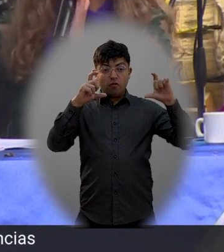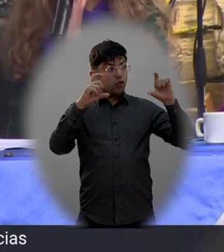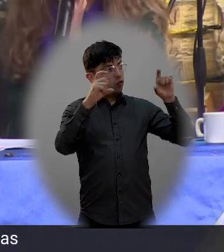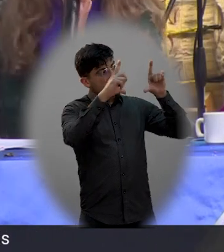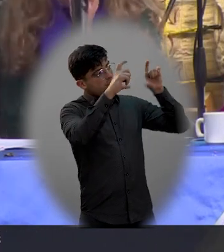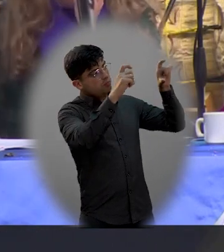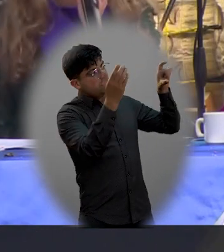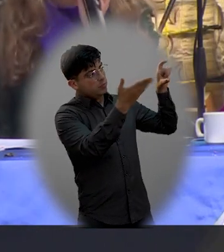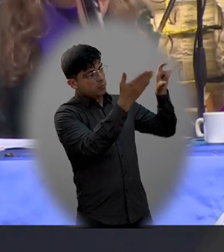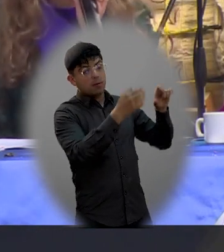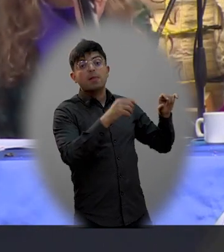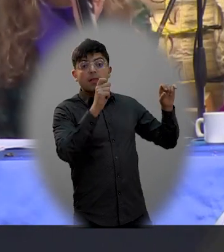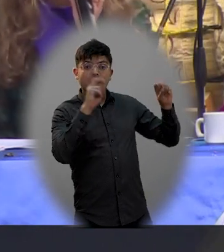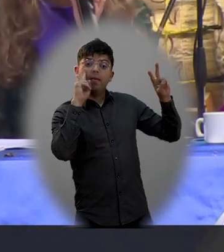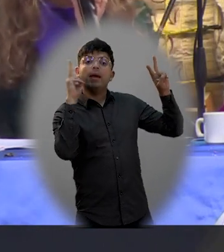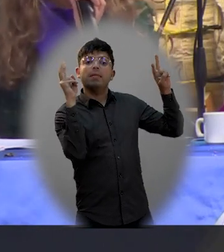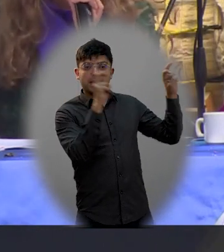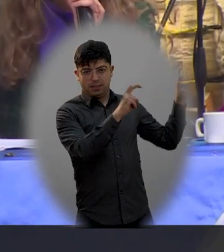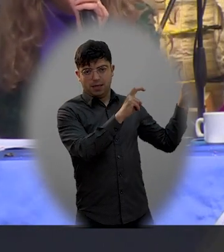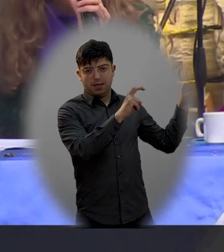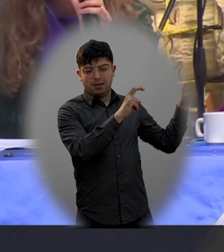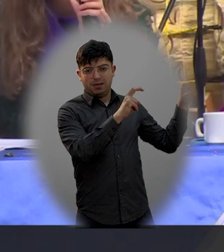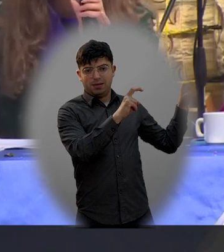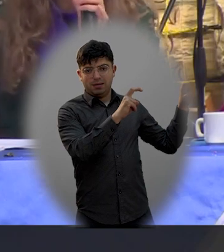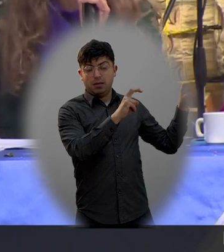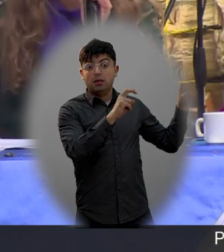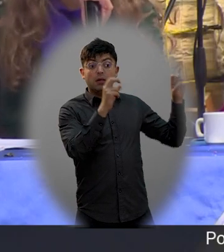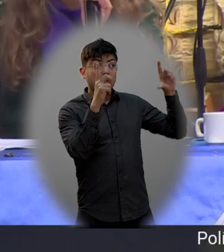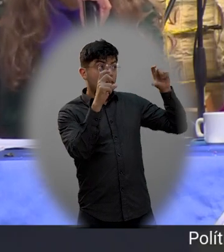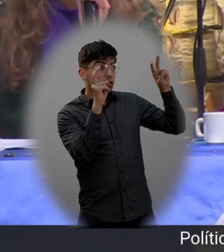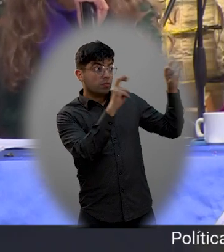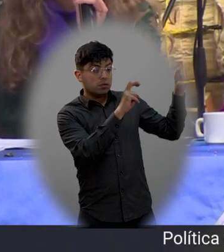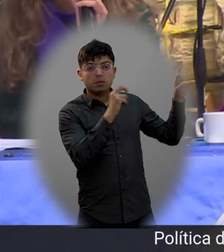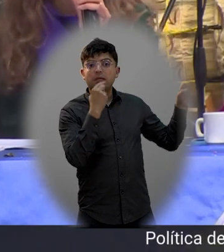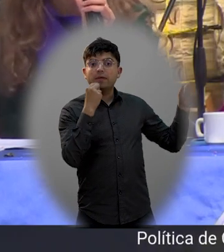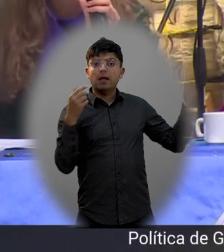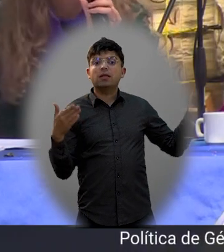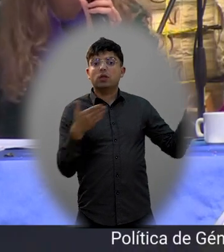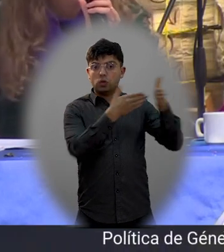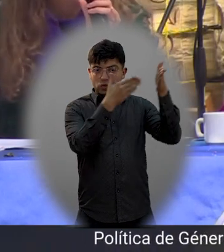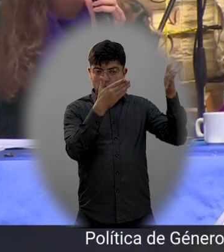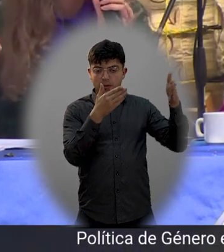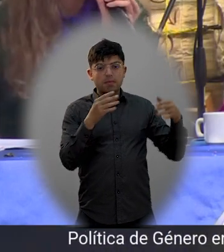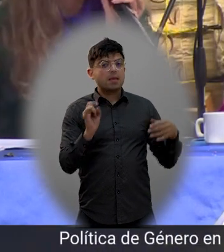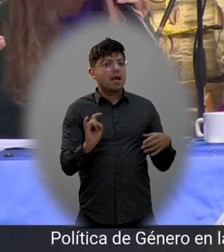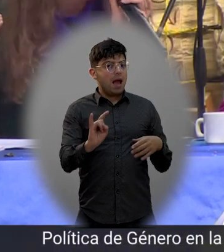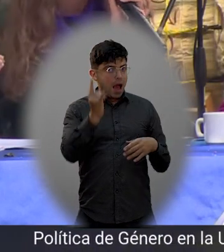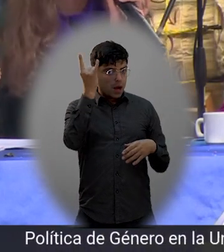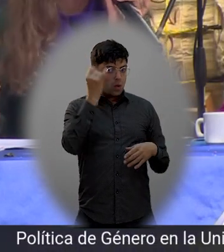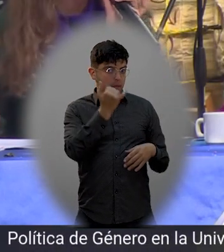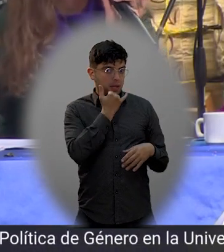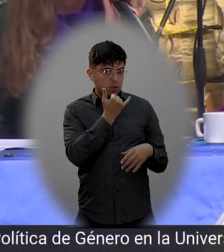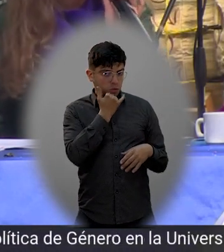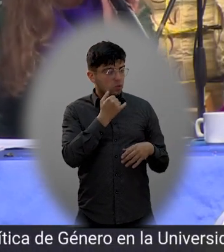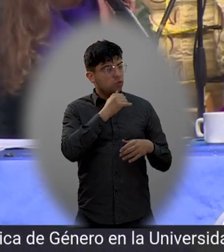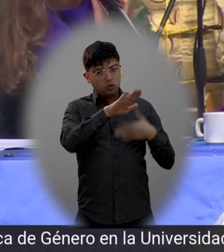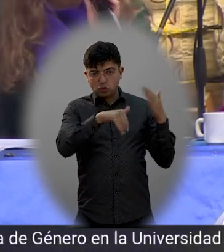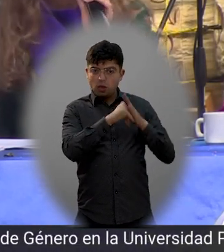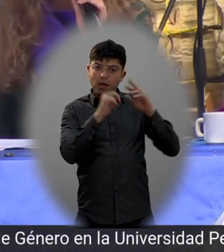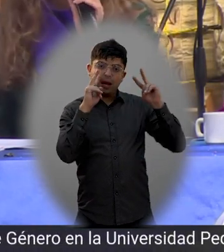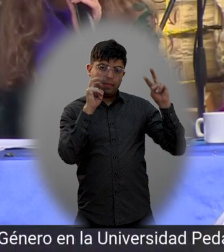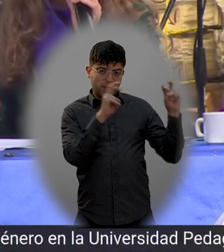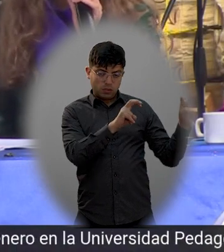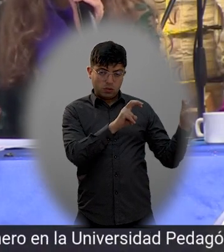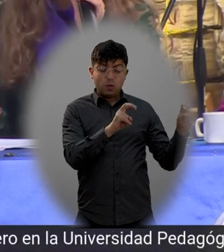para decir, hay que investigar esto. Porque si está denunciado, es porque algo pasó y hay que hacer toda la investigación.